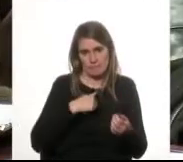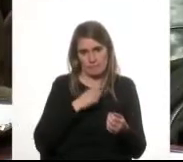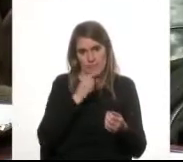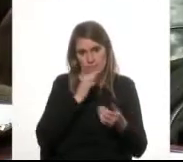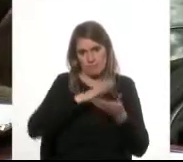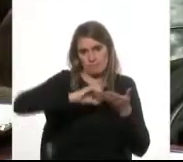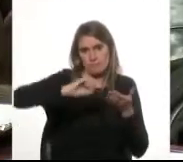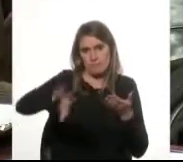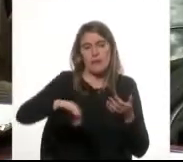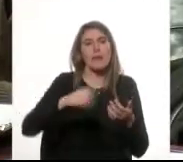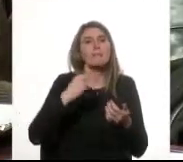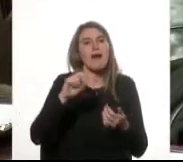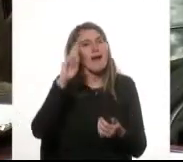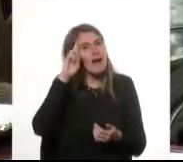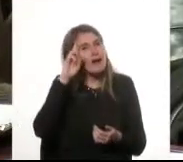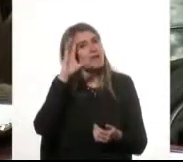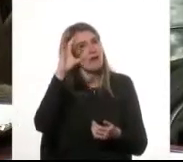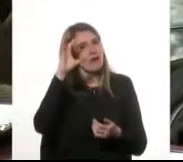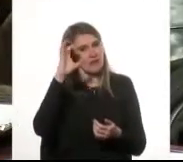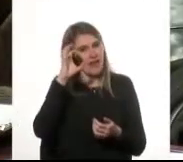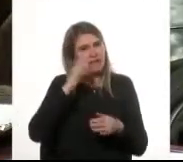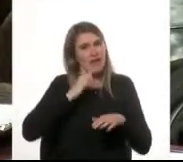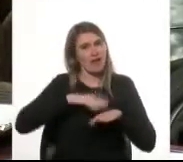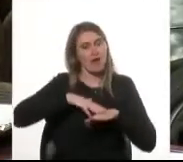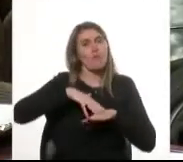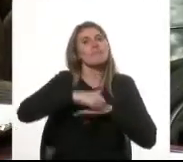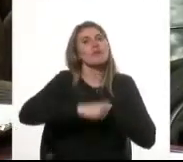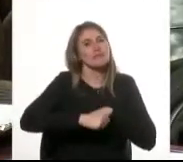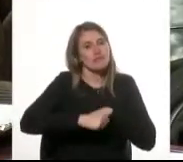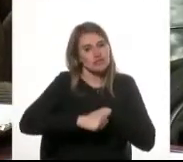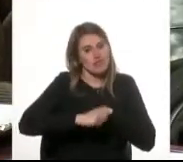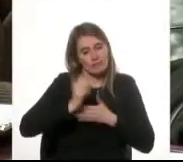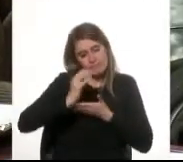Pero para nunca olvidar que nuestro compromiso